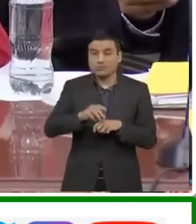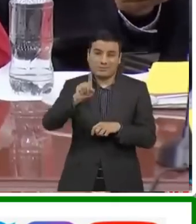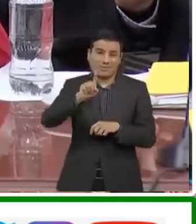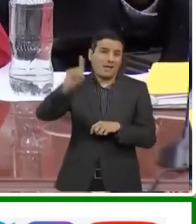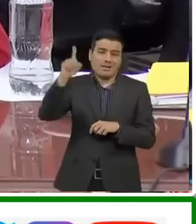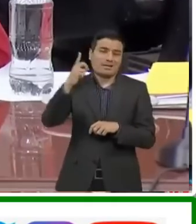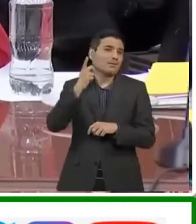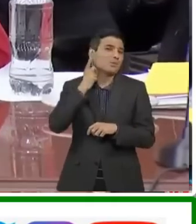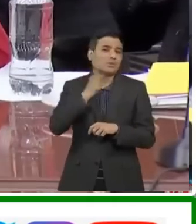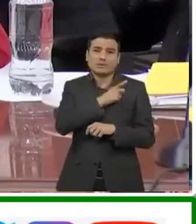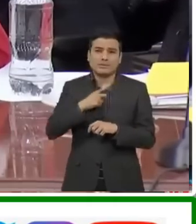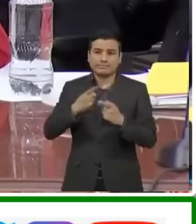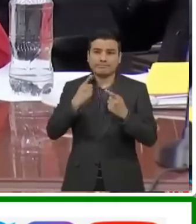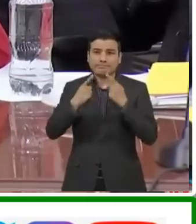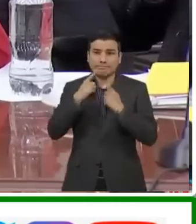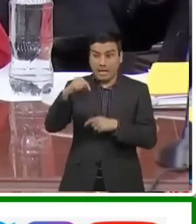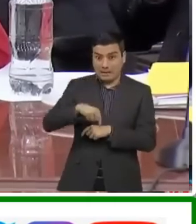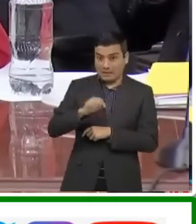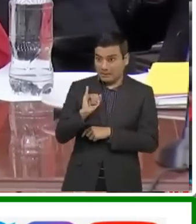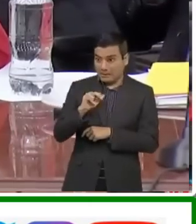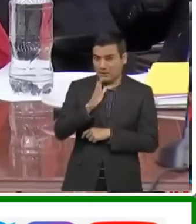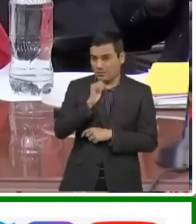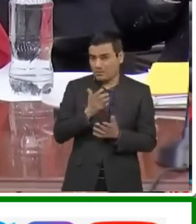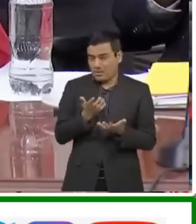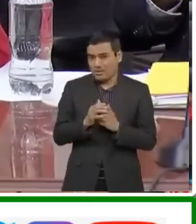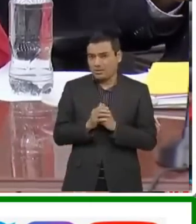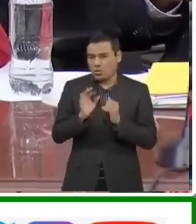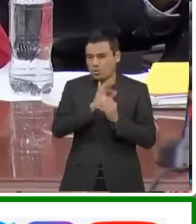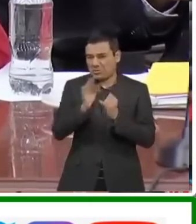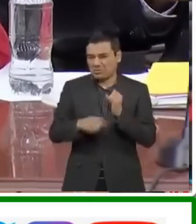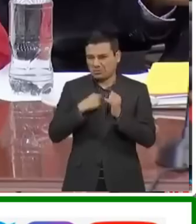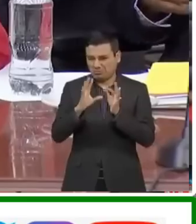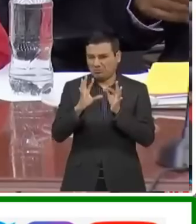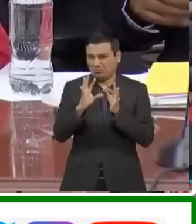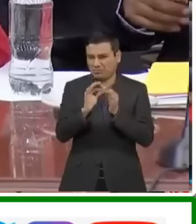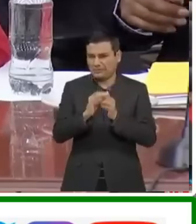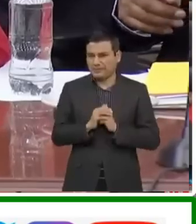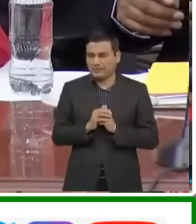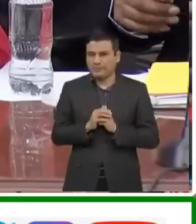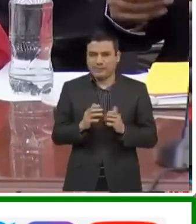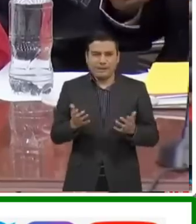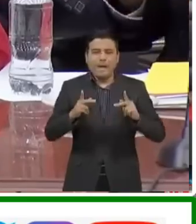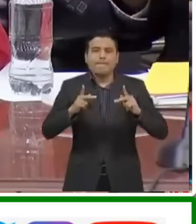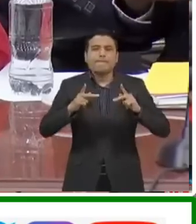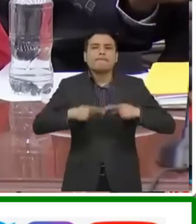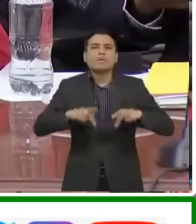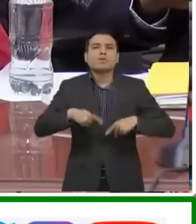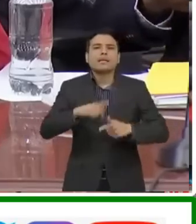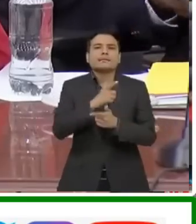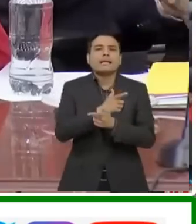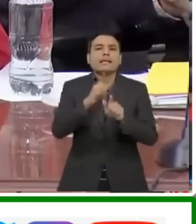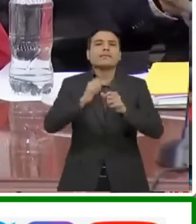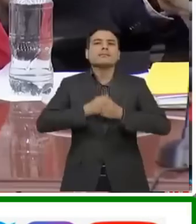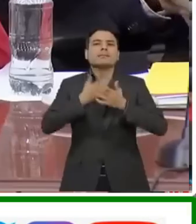se tiene que ver en el Instituto Nacional Electoral. Y finalmente, pretender coartar la libertad de expresión en redes